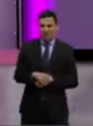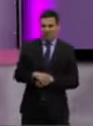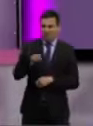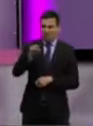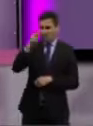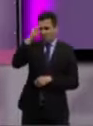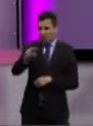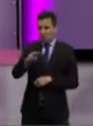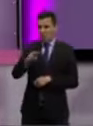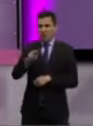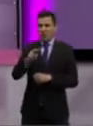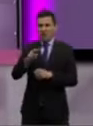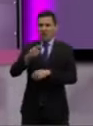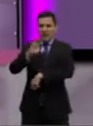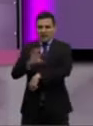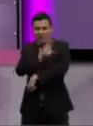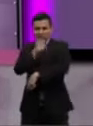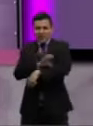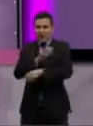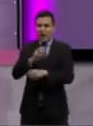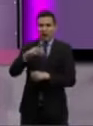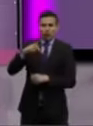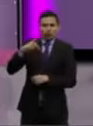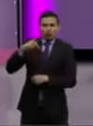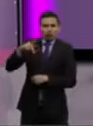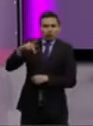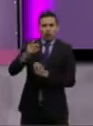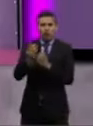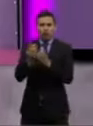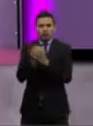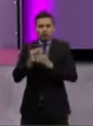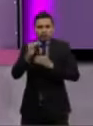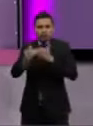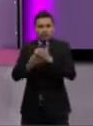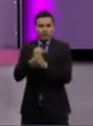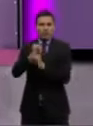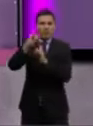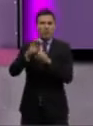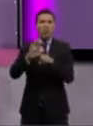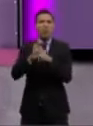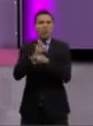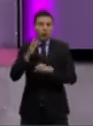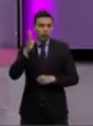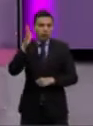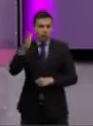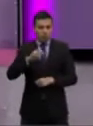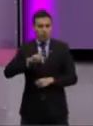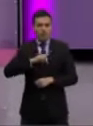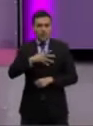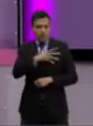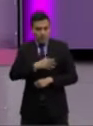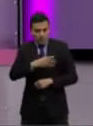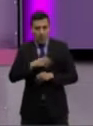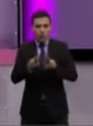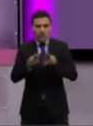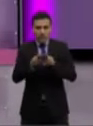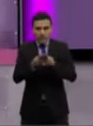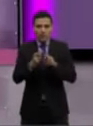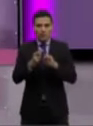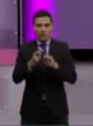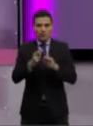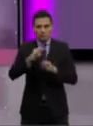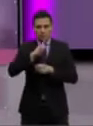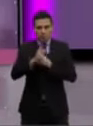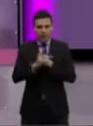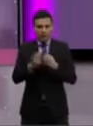Pues justo sirve para que nuestros hijos y los hijos de nuestros hijos tengan un país fuerte, tengan un país en donde tengan